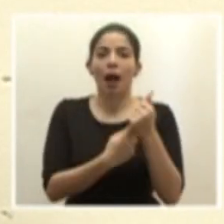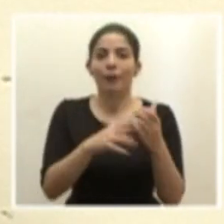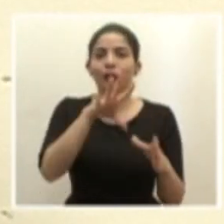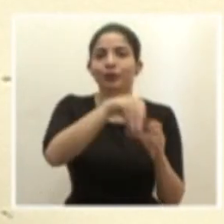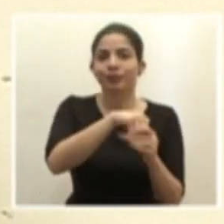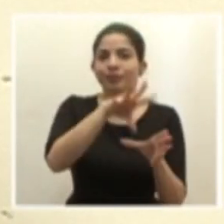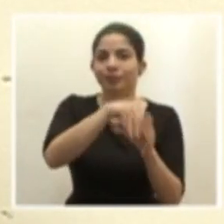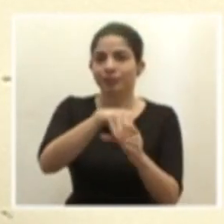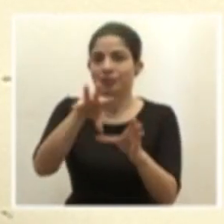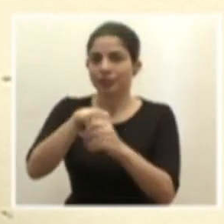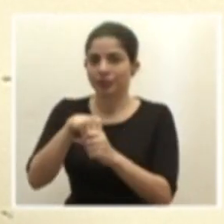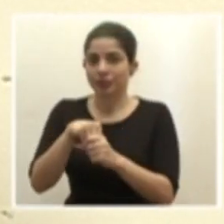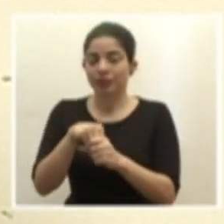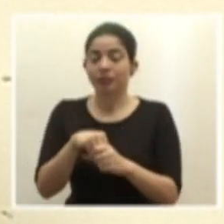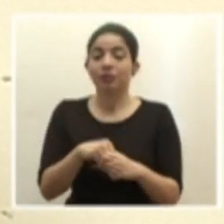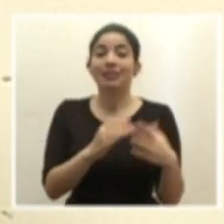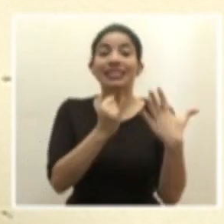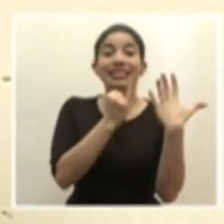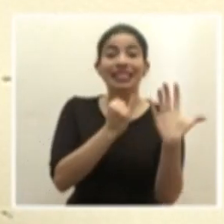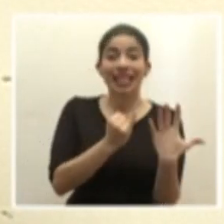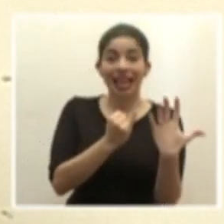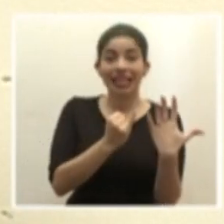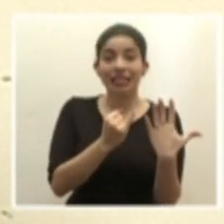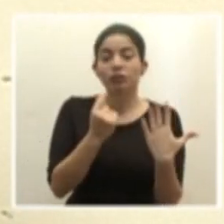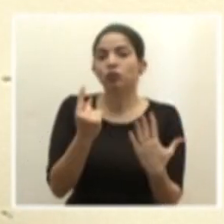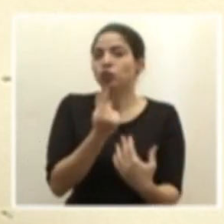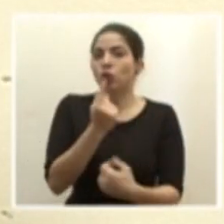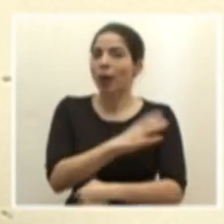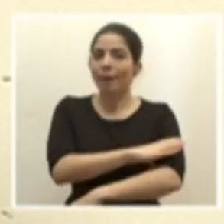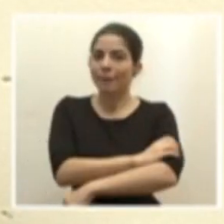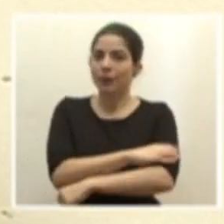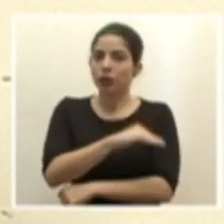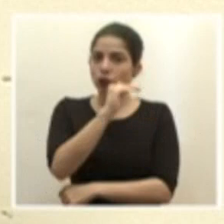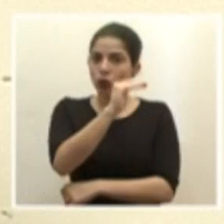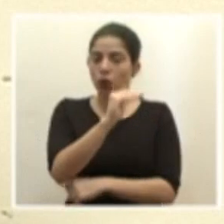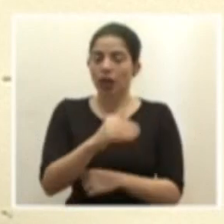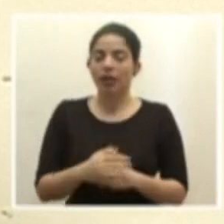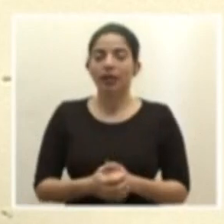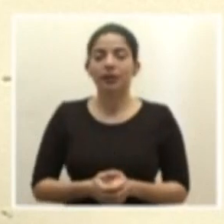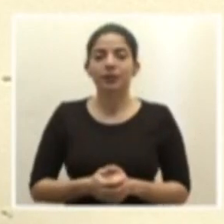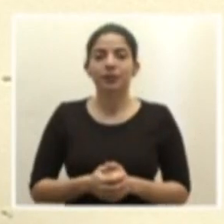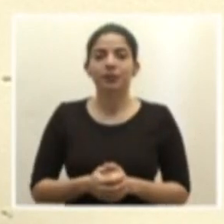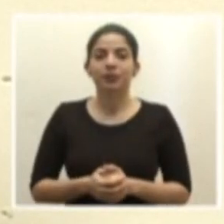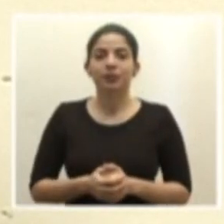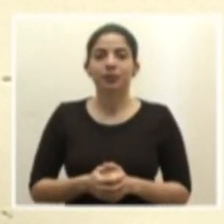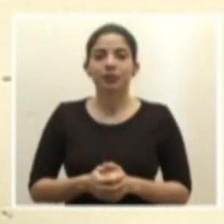factores. 6 padecían solo de hipertensión arterial.